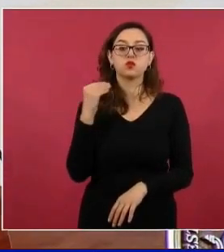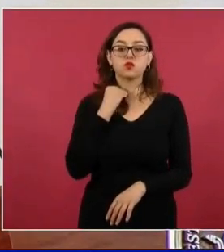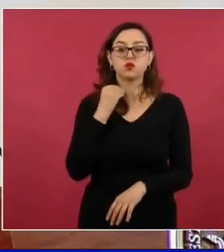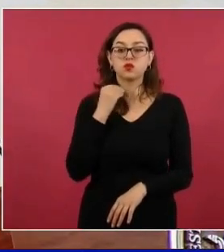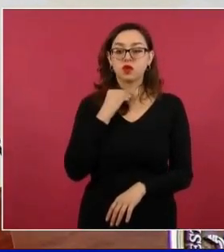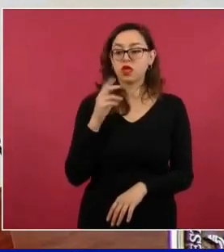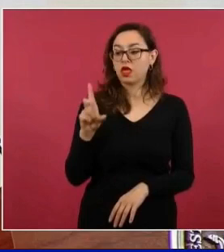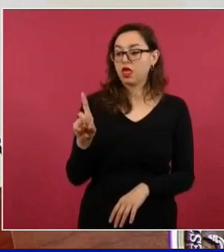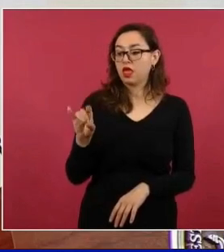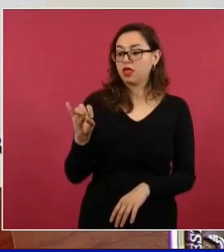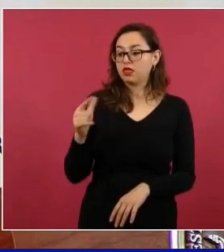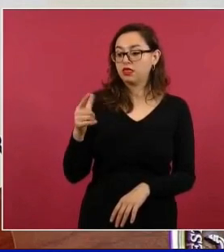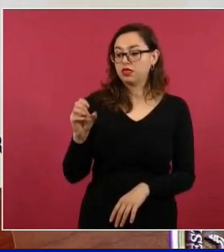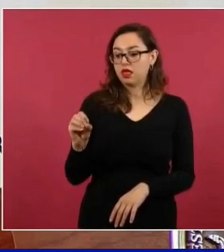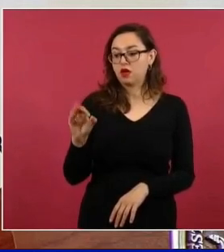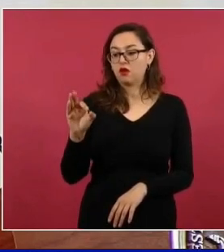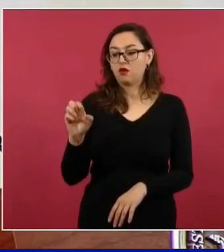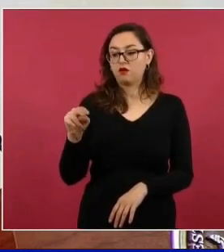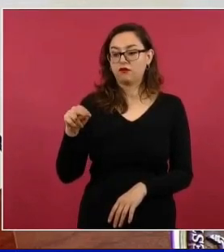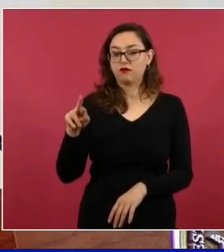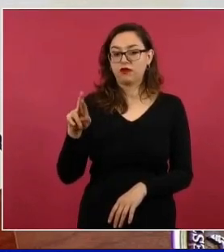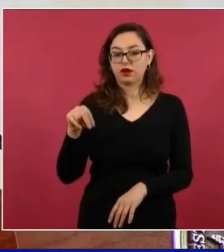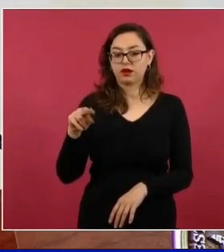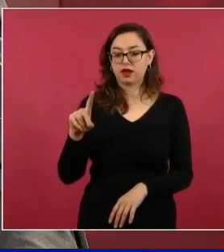fue Diego Fernández de Ceballos.